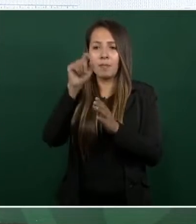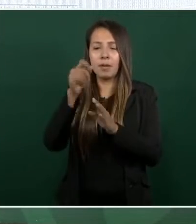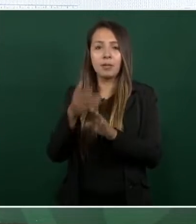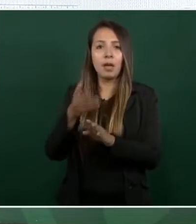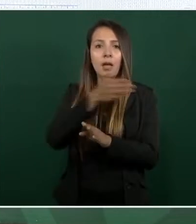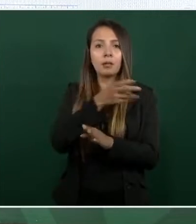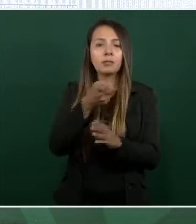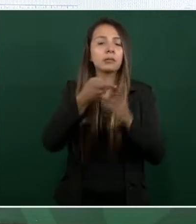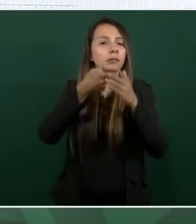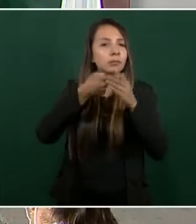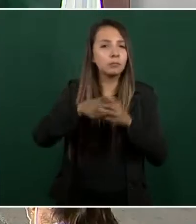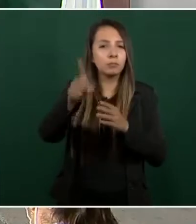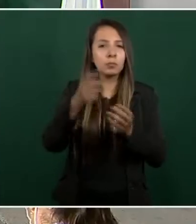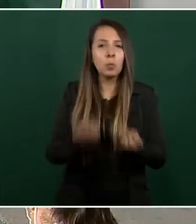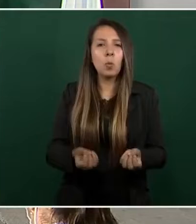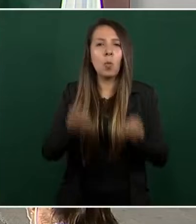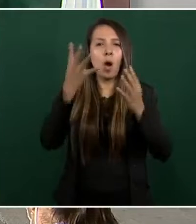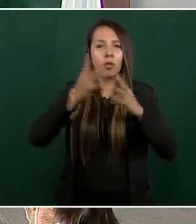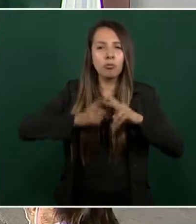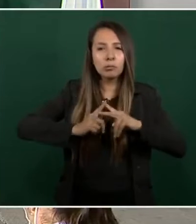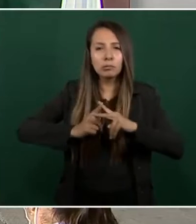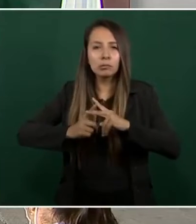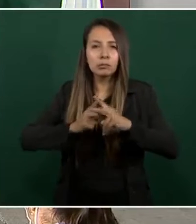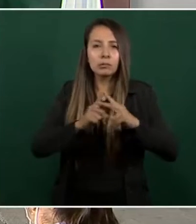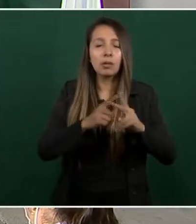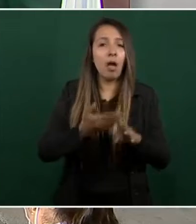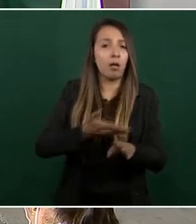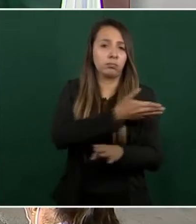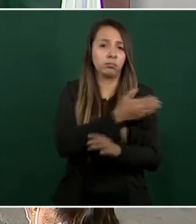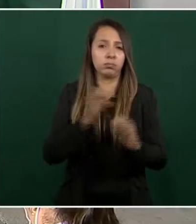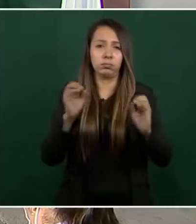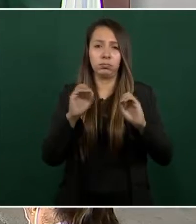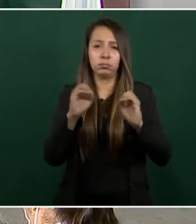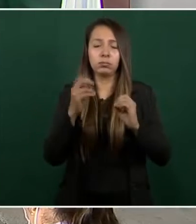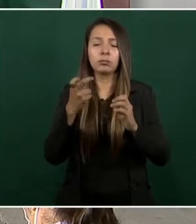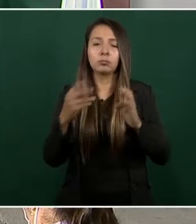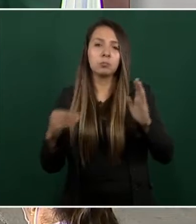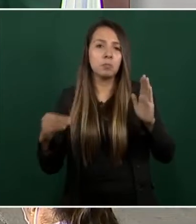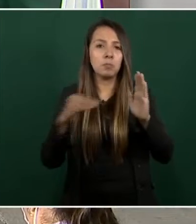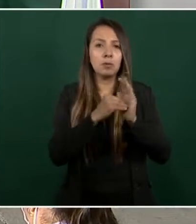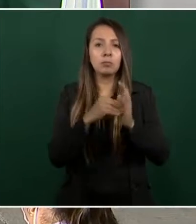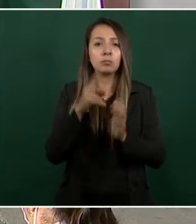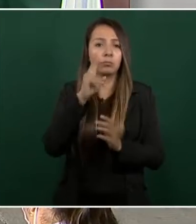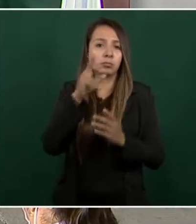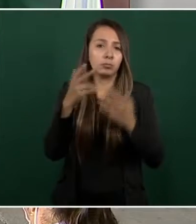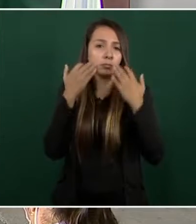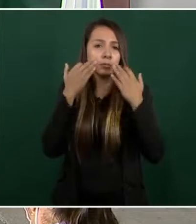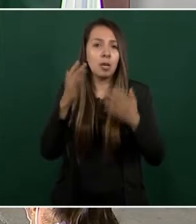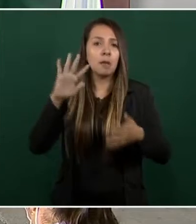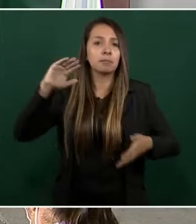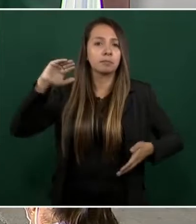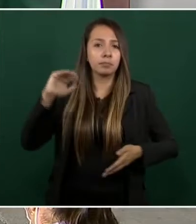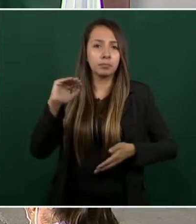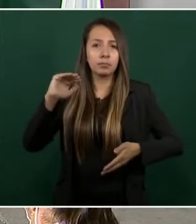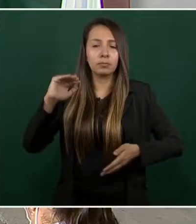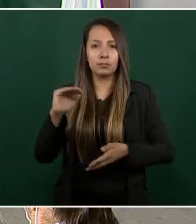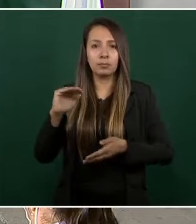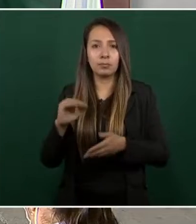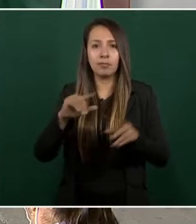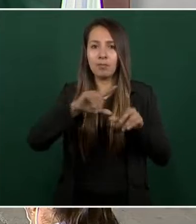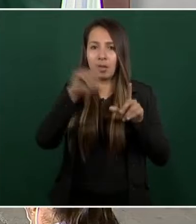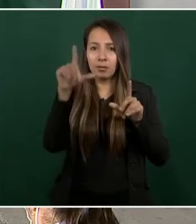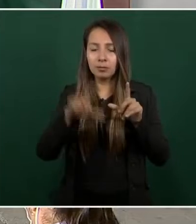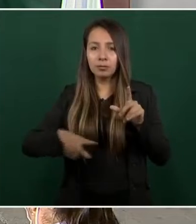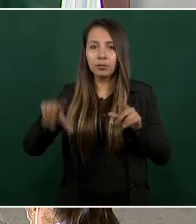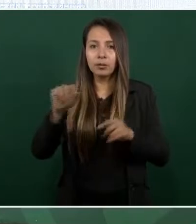contabilización, pero estamos bajando este delito en el país. Ahora, con el delito